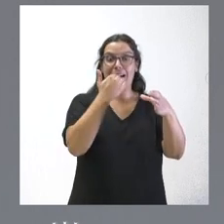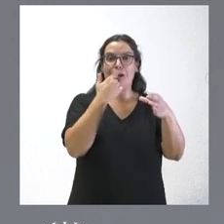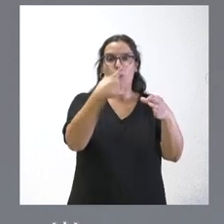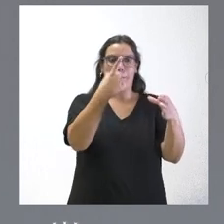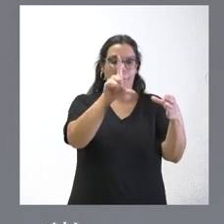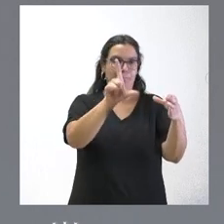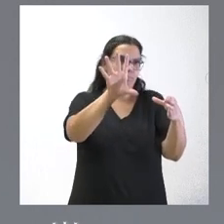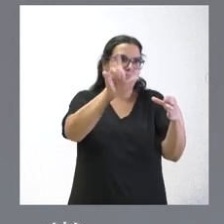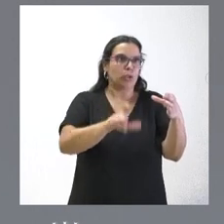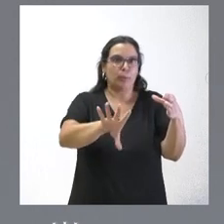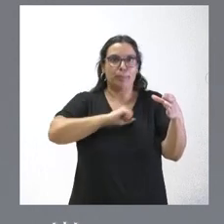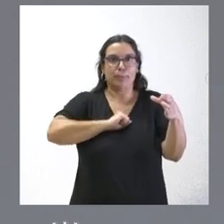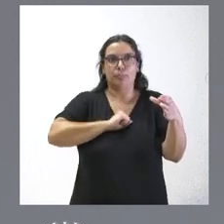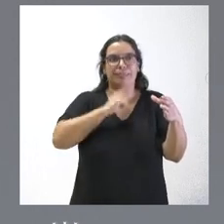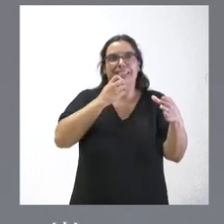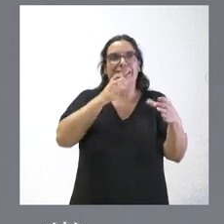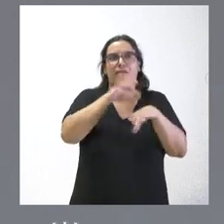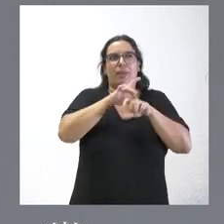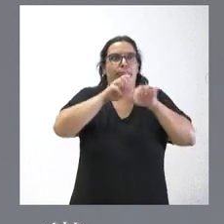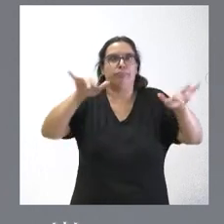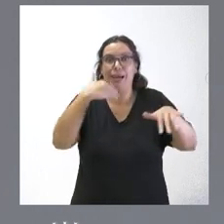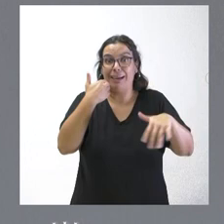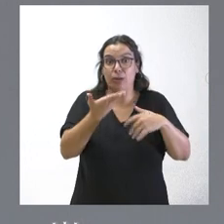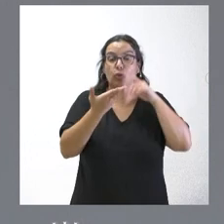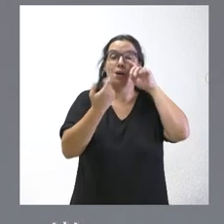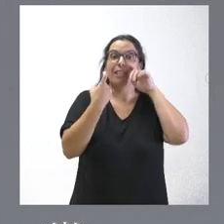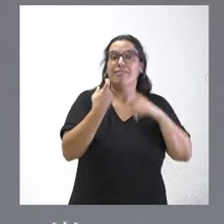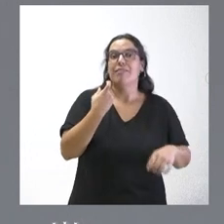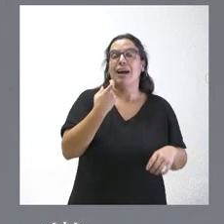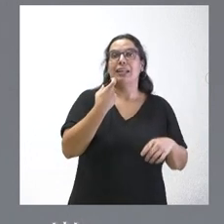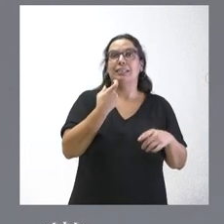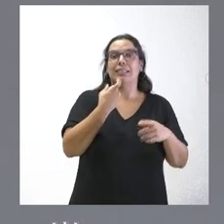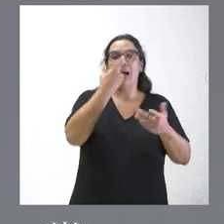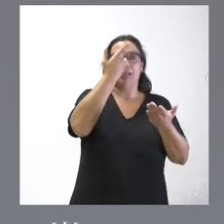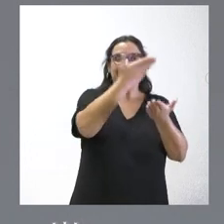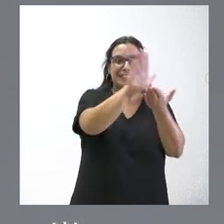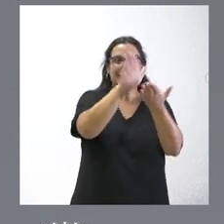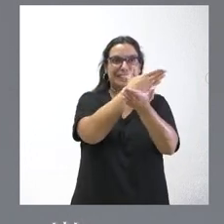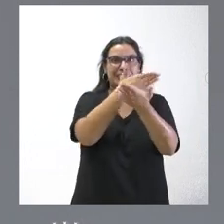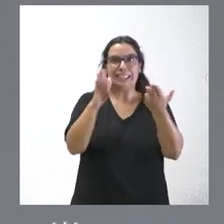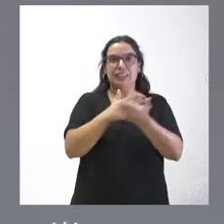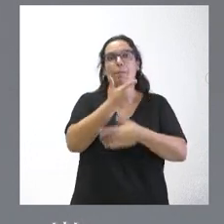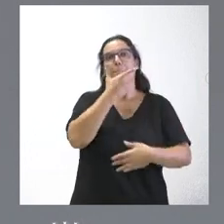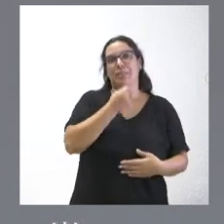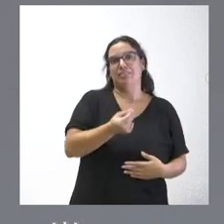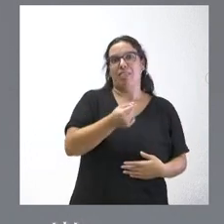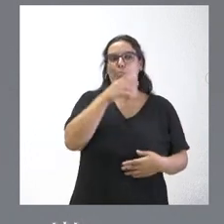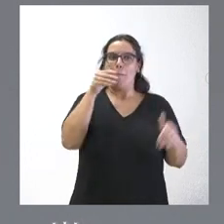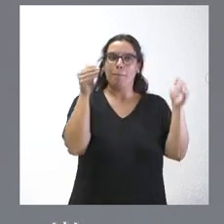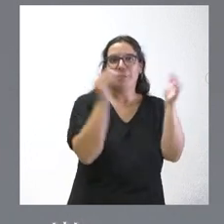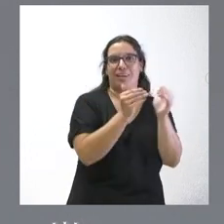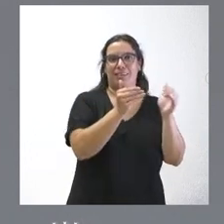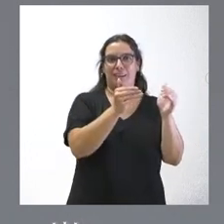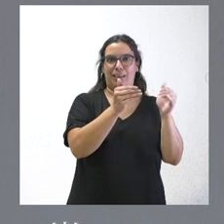en caso de una pandemia a la hora de necesitar compartimentar es mucho más fácil es mucho más